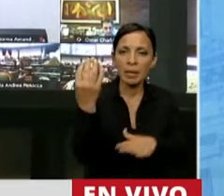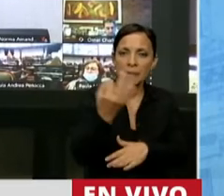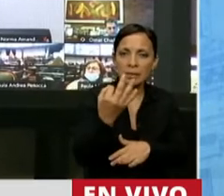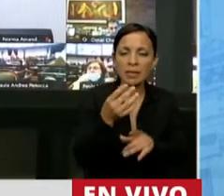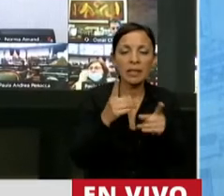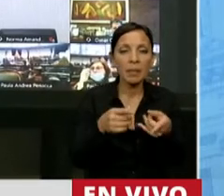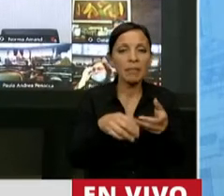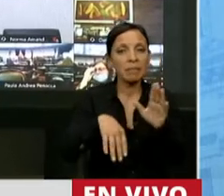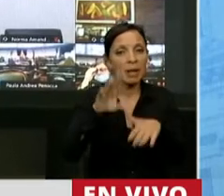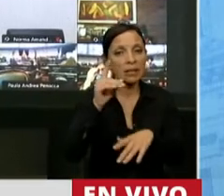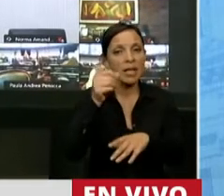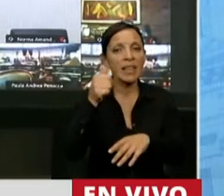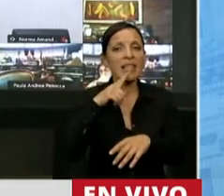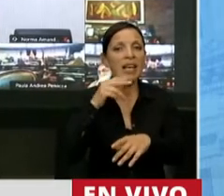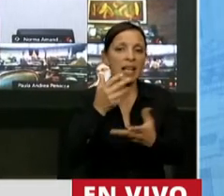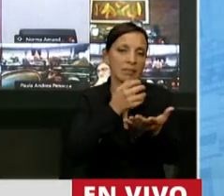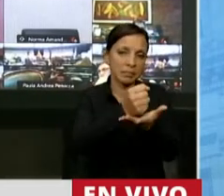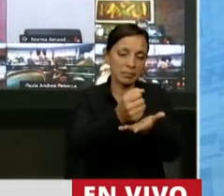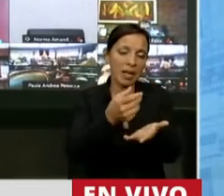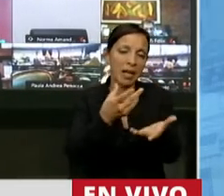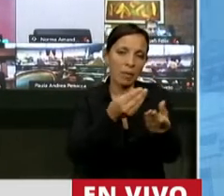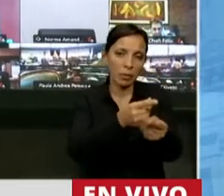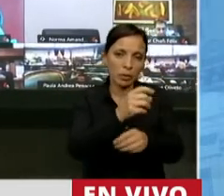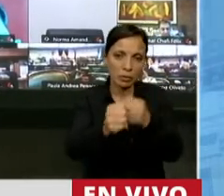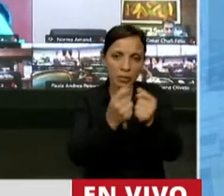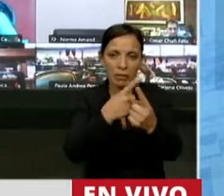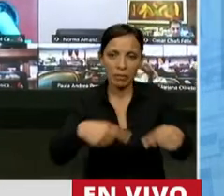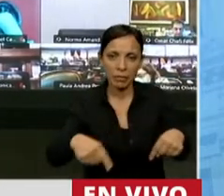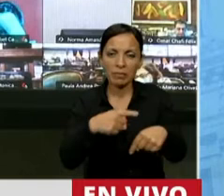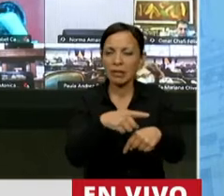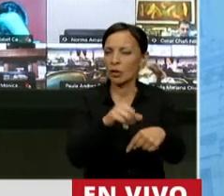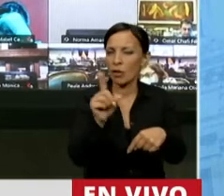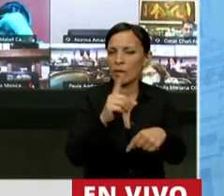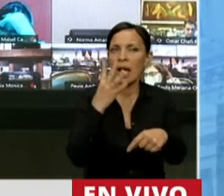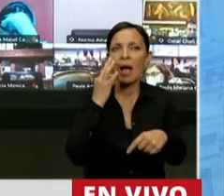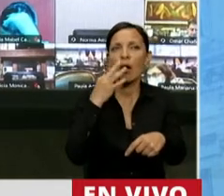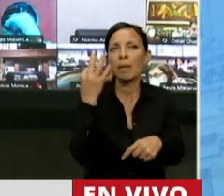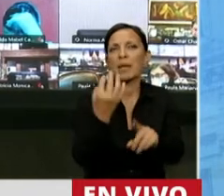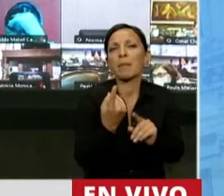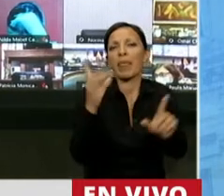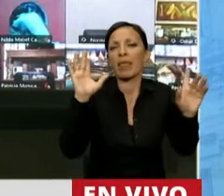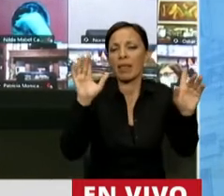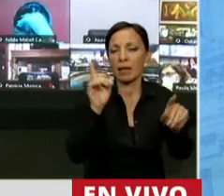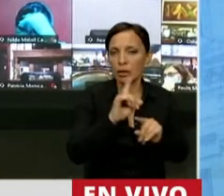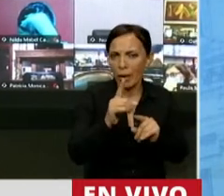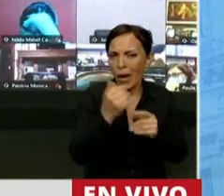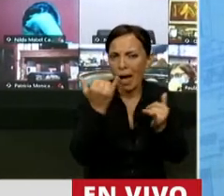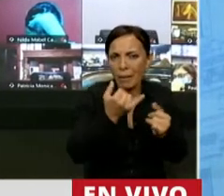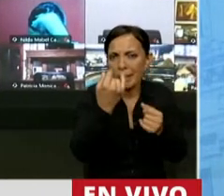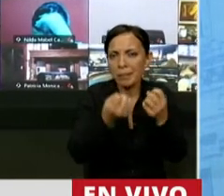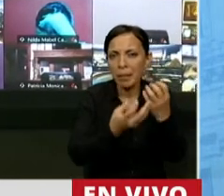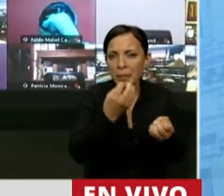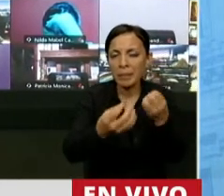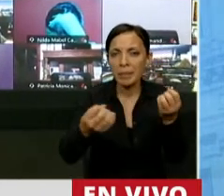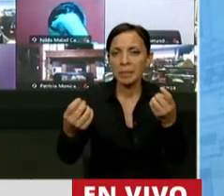famosos ATN, que ya no eran una cuestión extraordinaria, eran un mecanismo de increíble discrecionalidad.